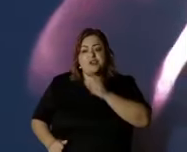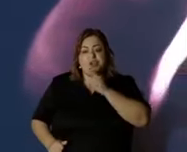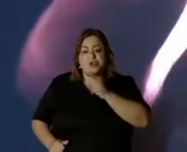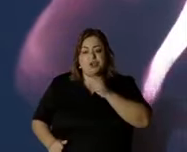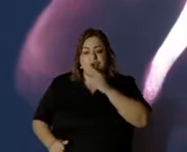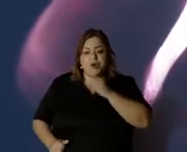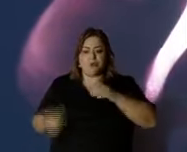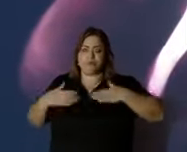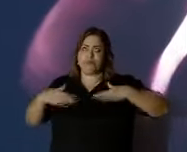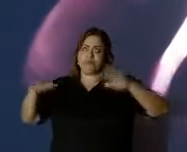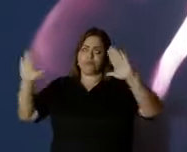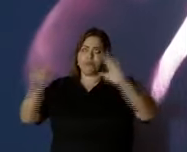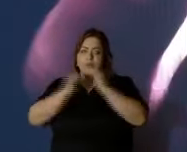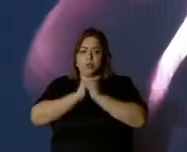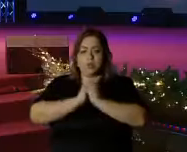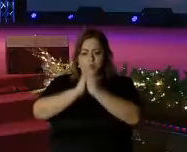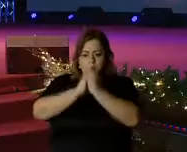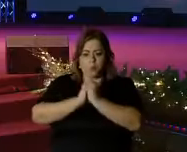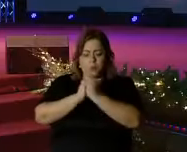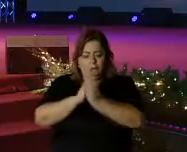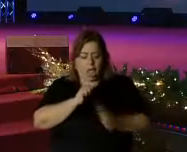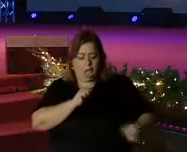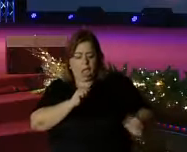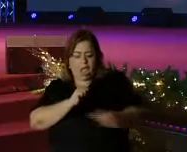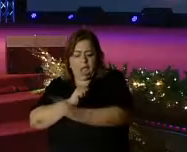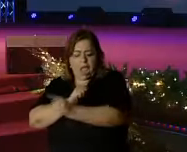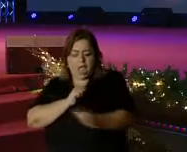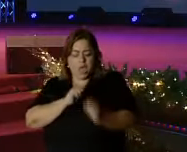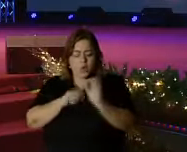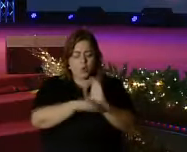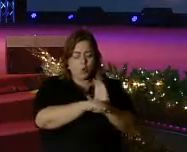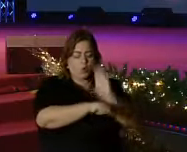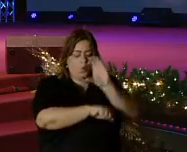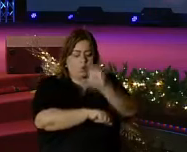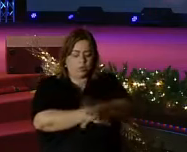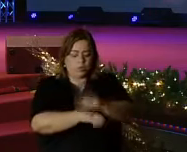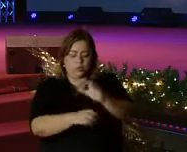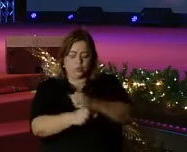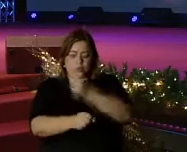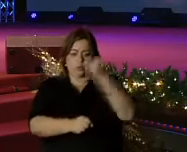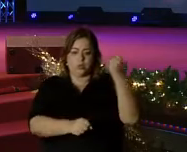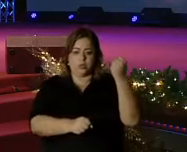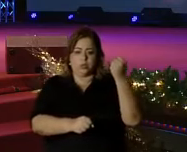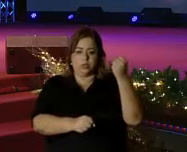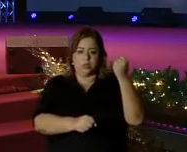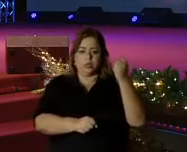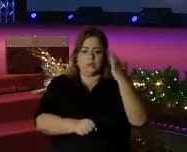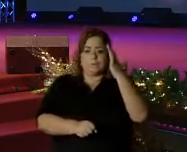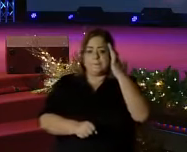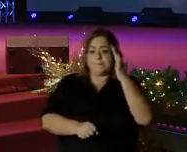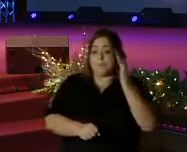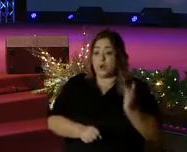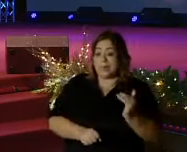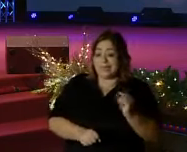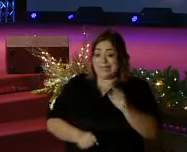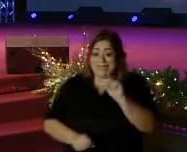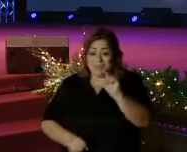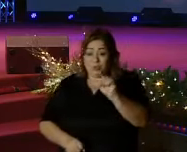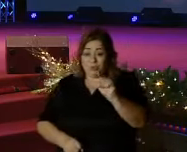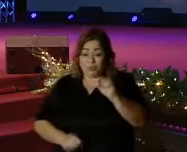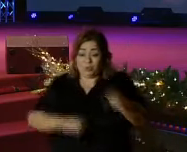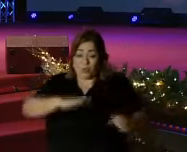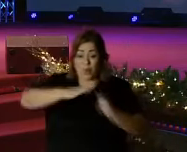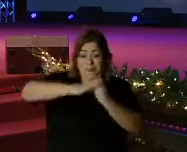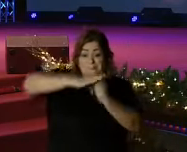Los verdaderos adoradores van a conquistar. La gente que está cimentada en la roca y que